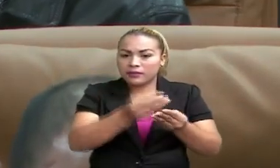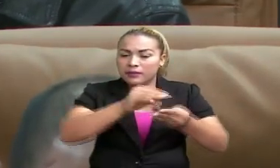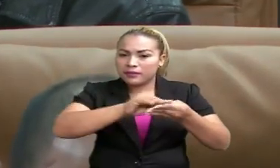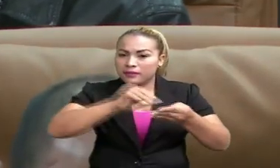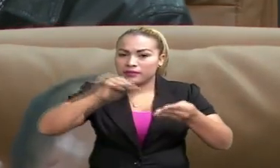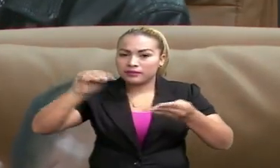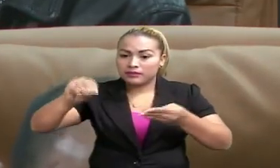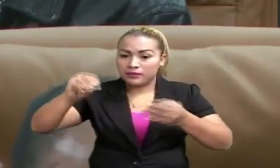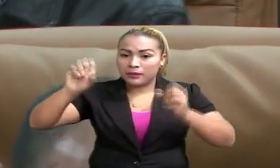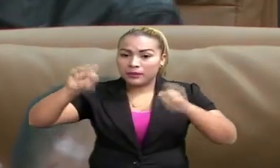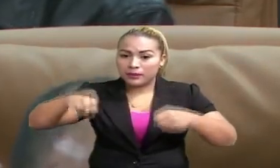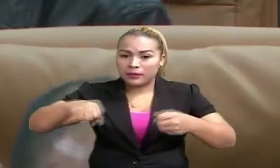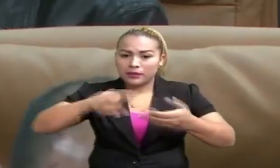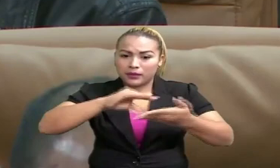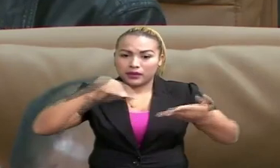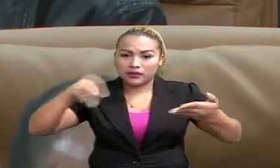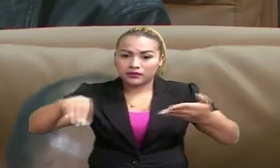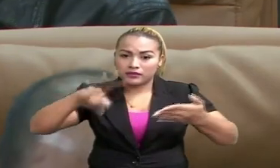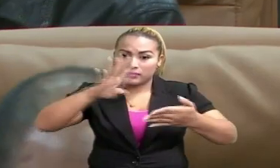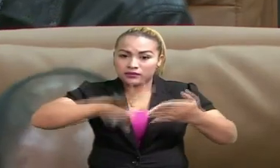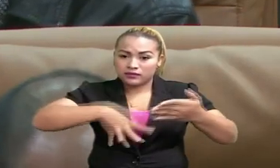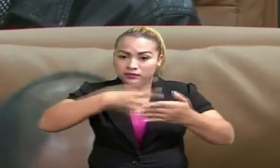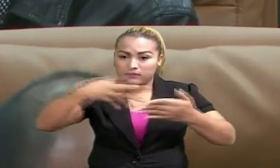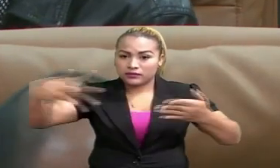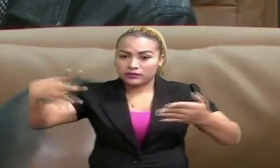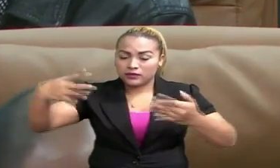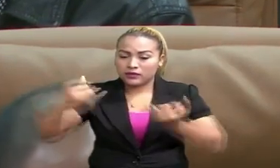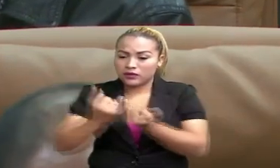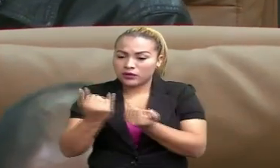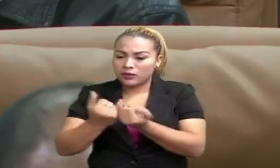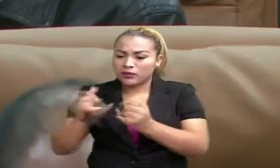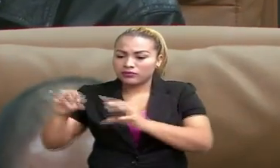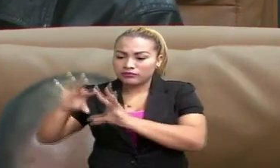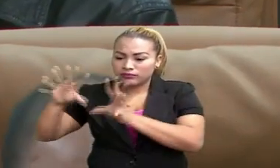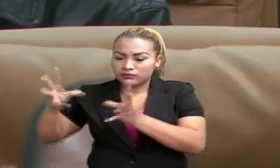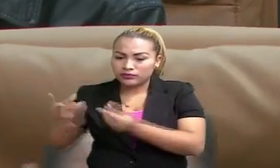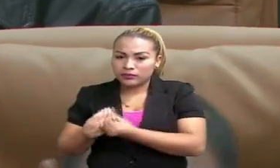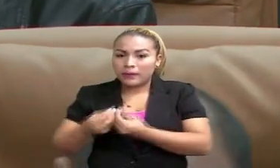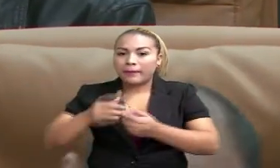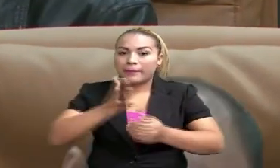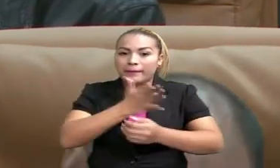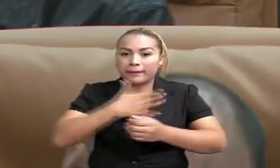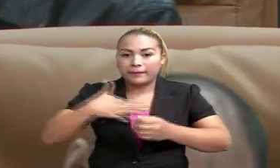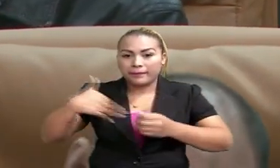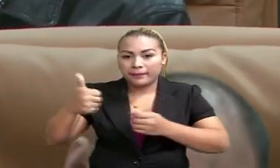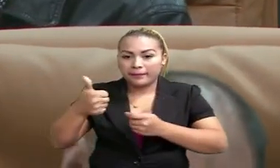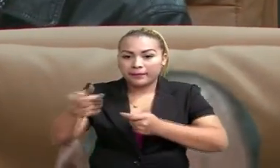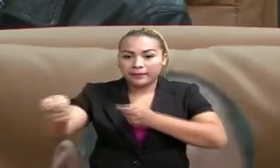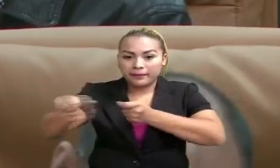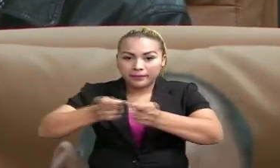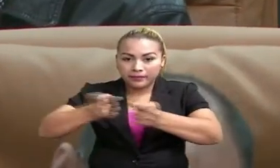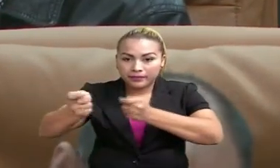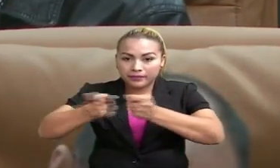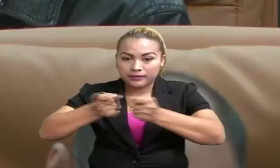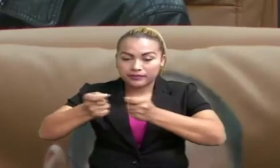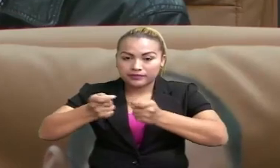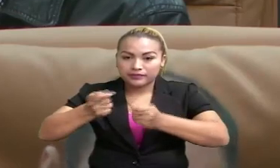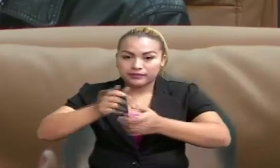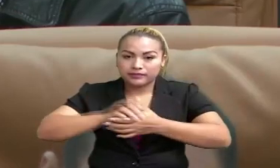del cuadro los renglones arancelarios para mejor manejo.